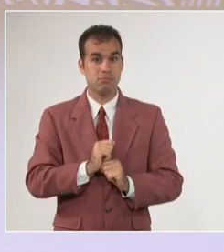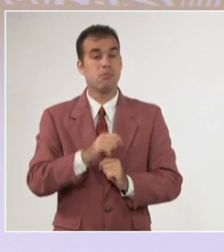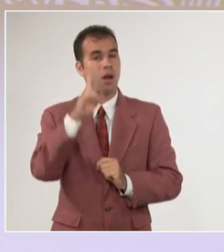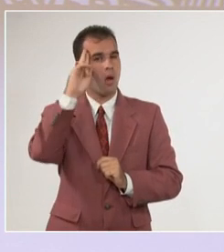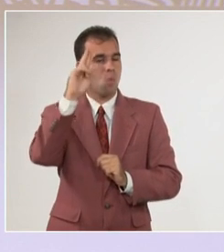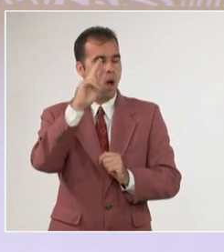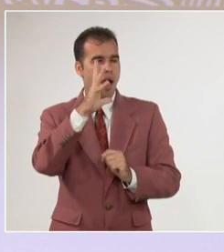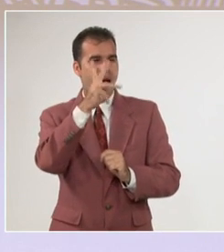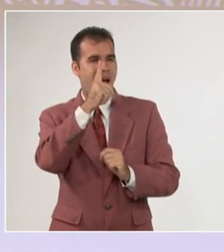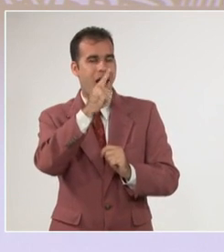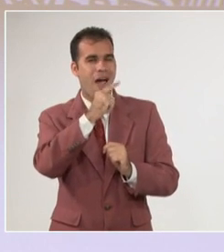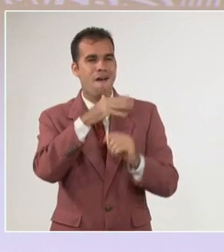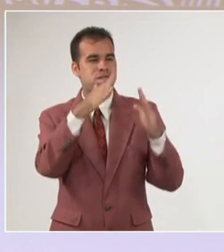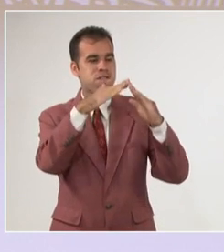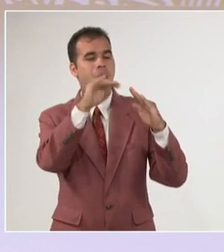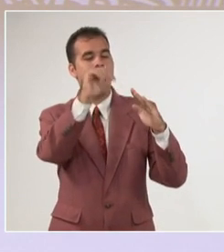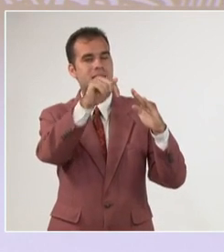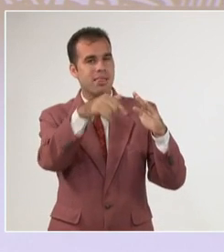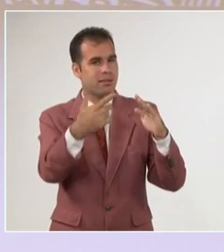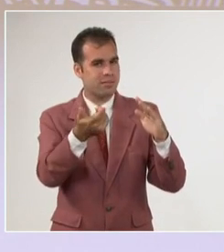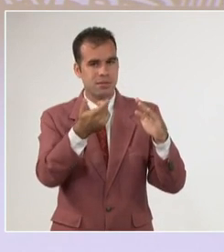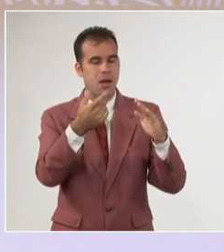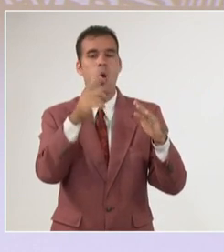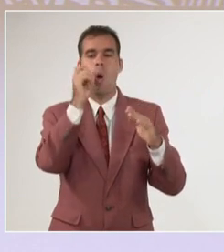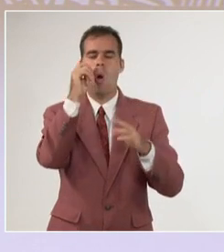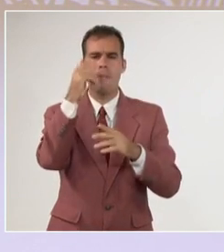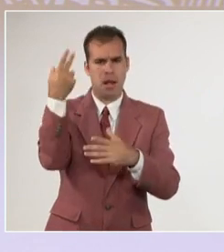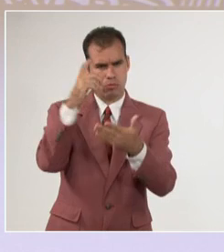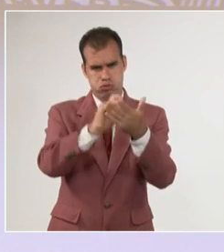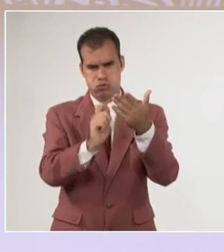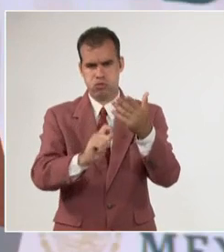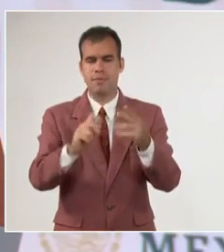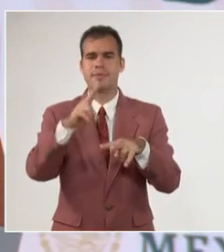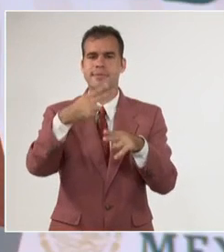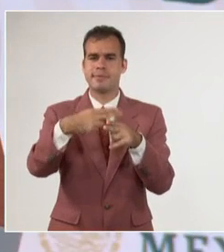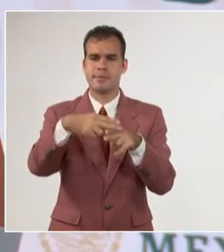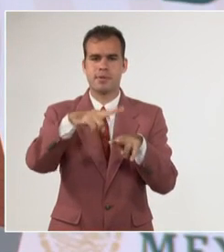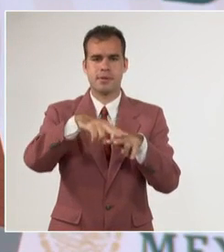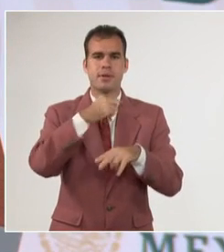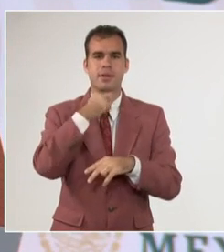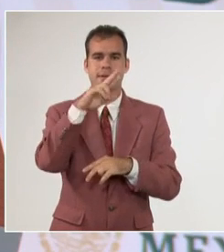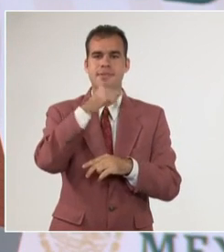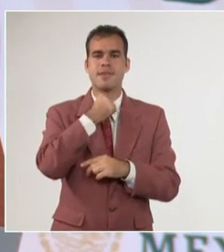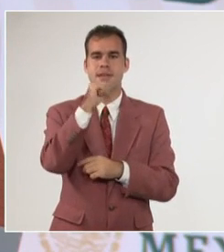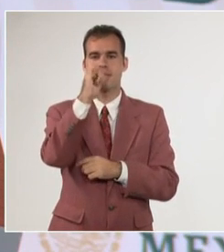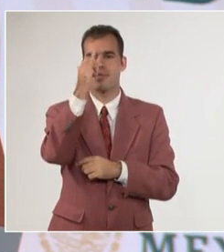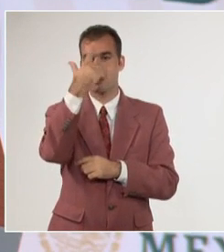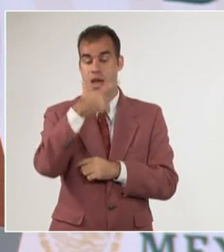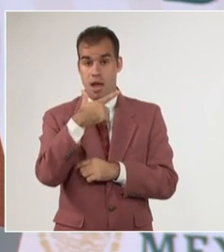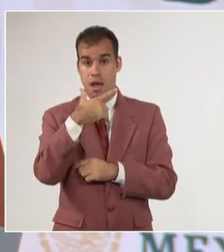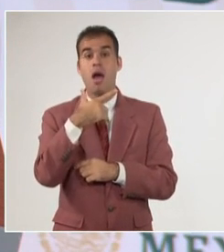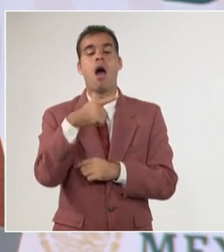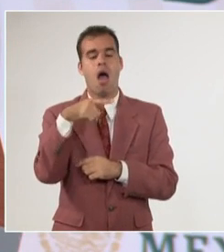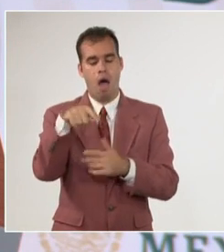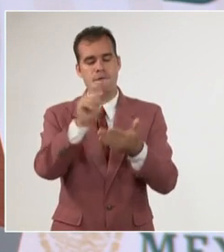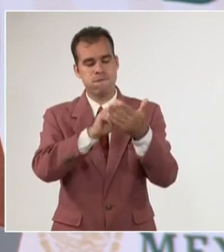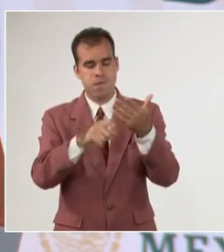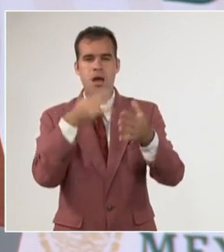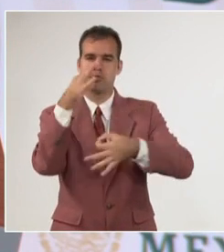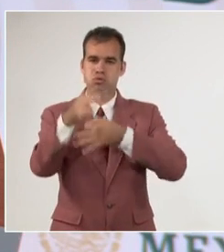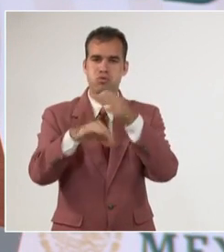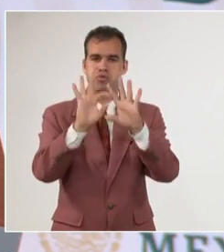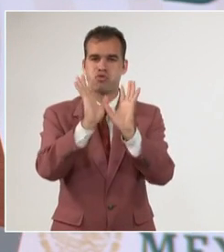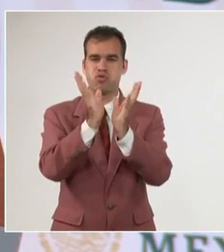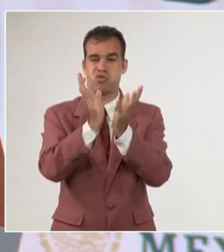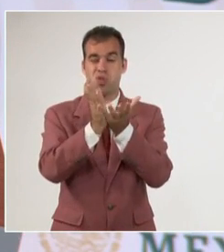una fascinante puerta a ese mundo nuestro, muy anterior al de la terrible conquista que iniciaron siglos después, con